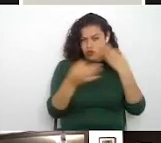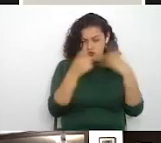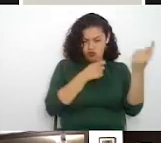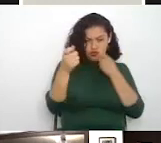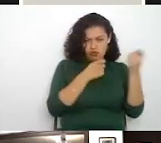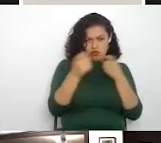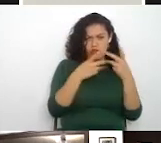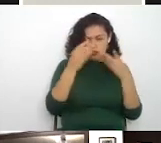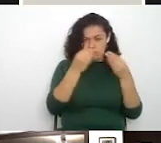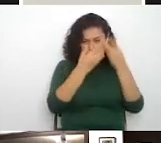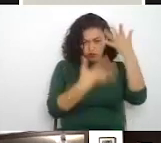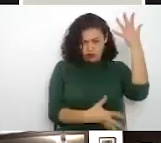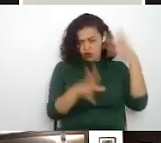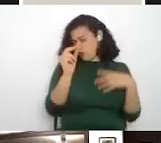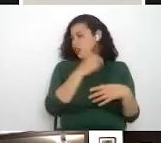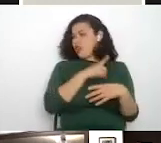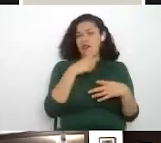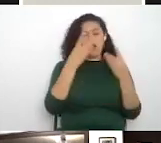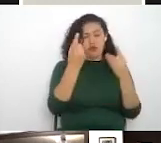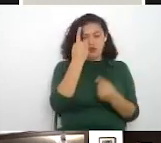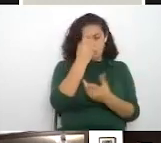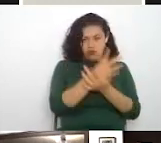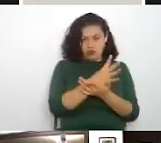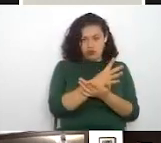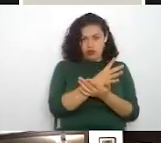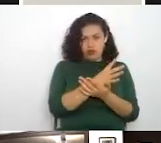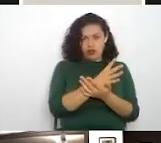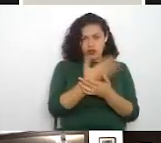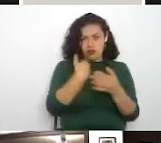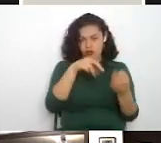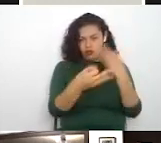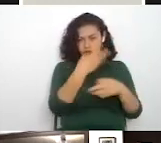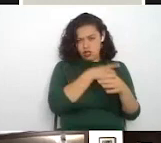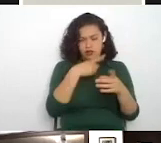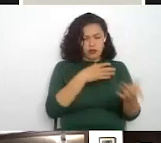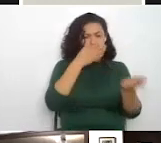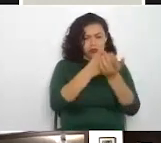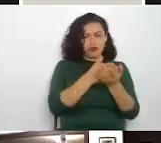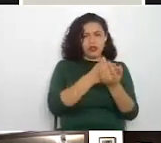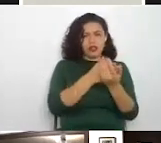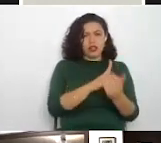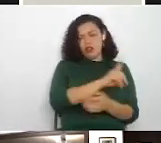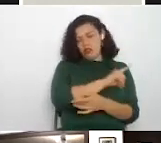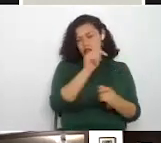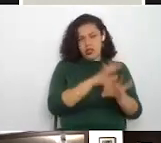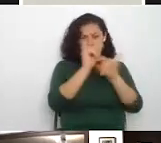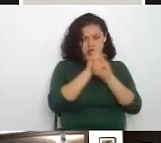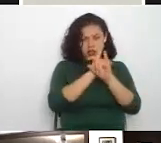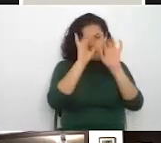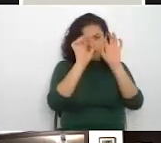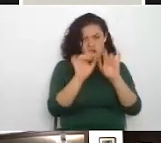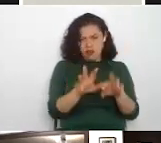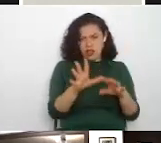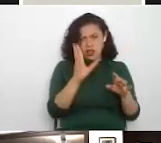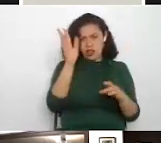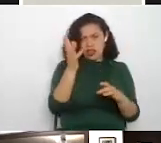haber varios incluso, era uno solo y todos tenemos que recurrir a él. Y luego ya se vino la digitalización y ahora sí, consultamos